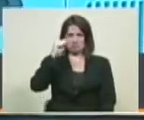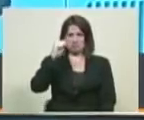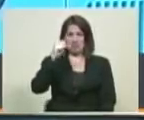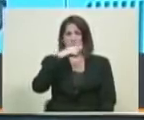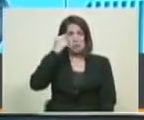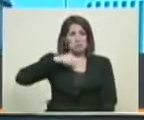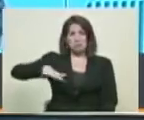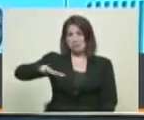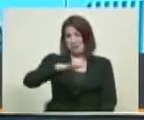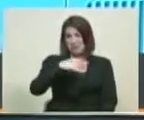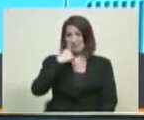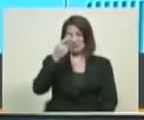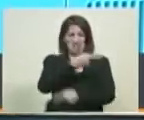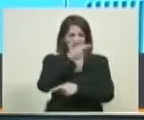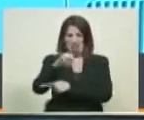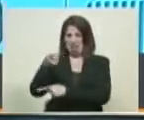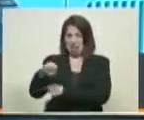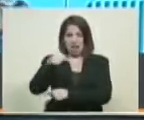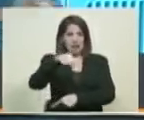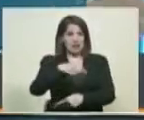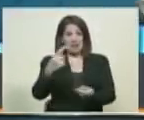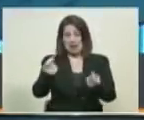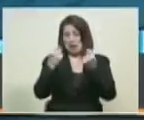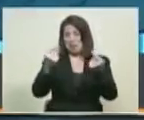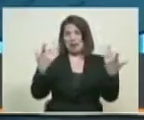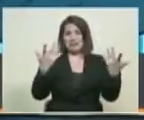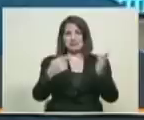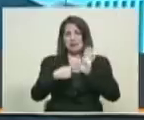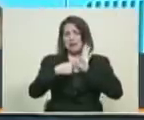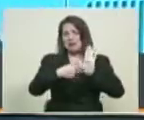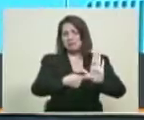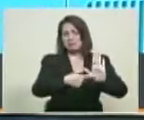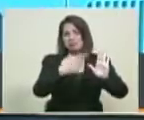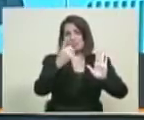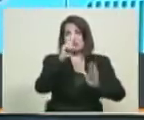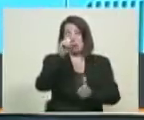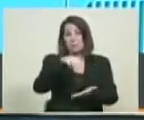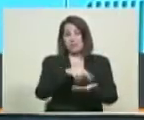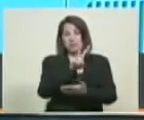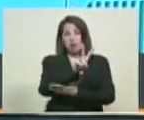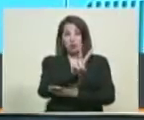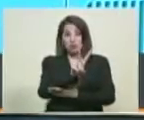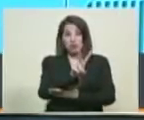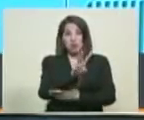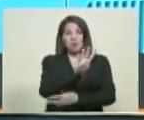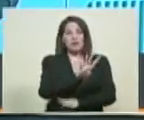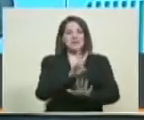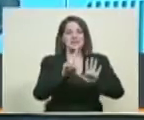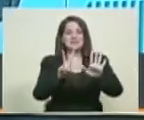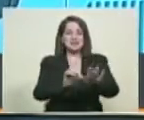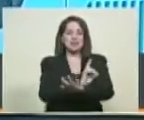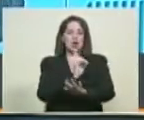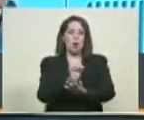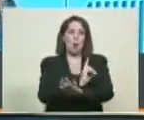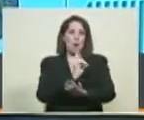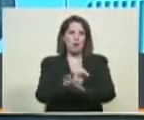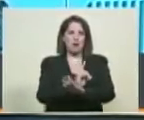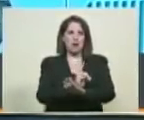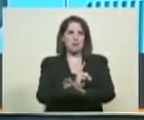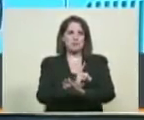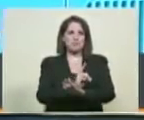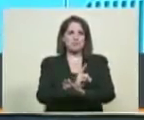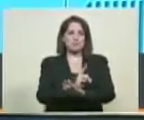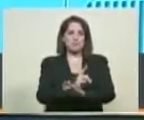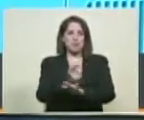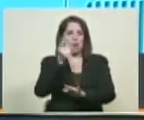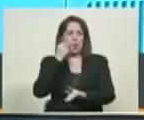calaría un dictador o una dictadura jamás. Ya lo demostramos en el 2002, 47 horas duró el que pretendió